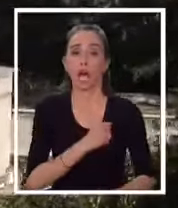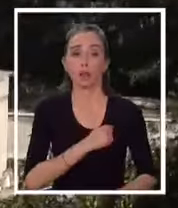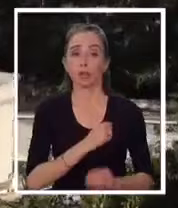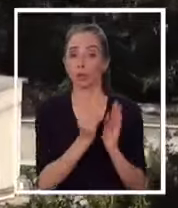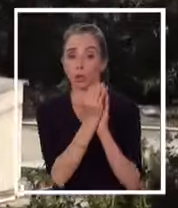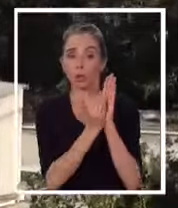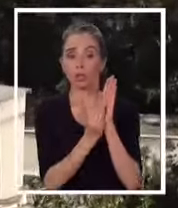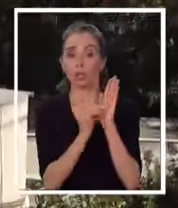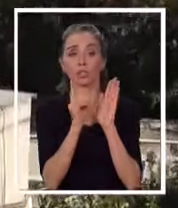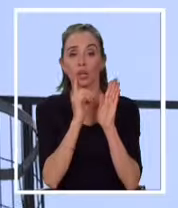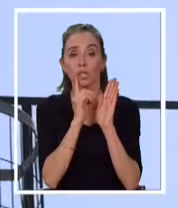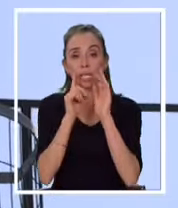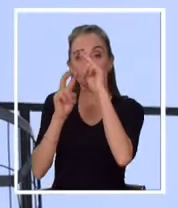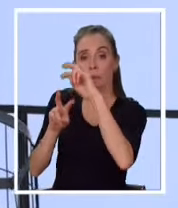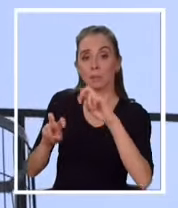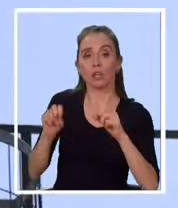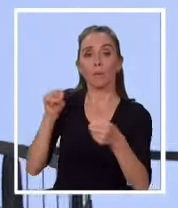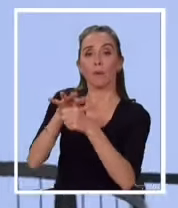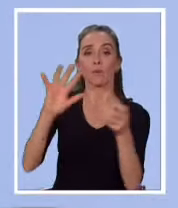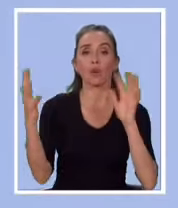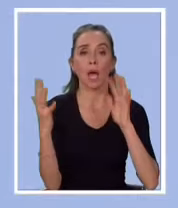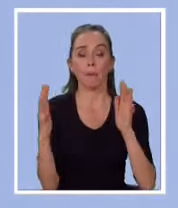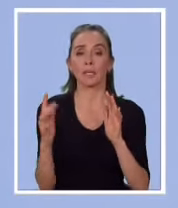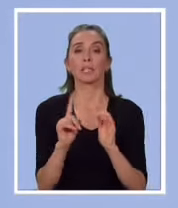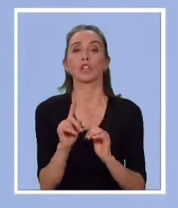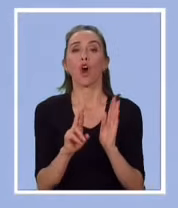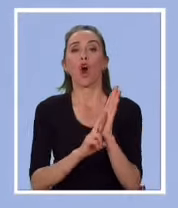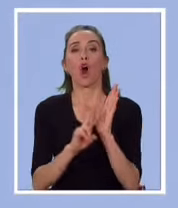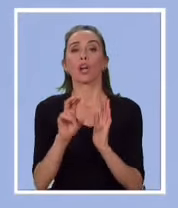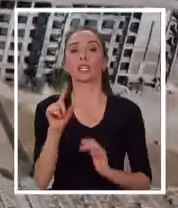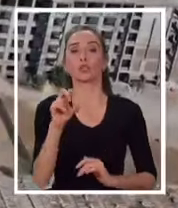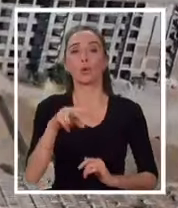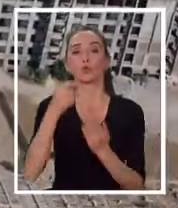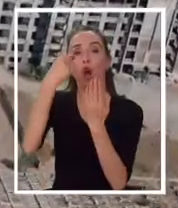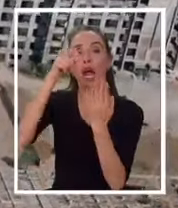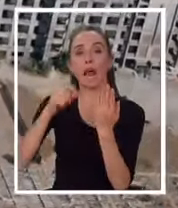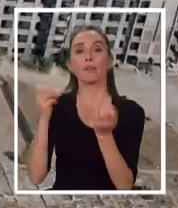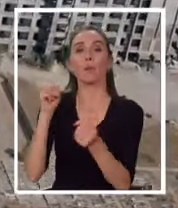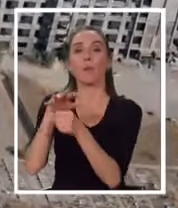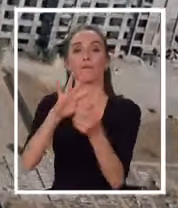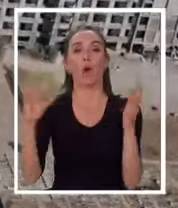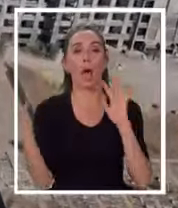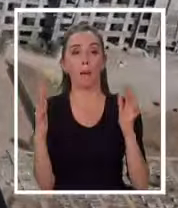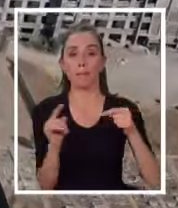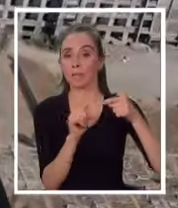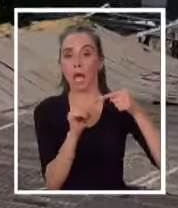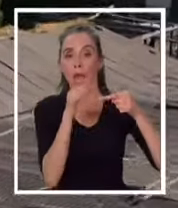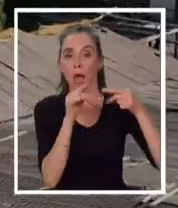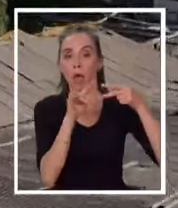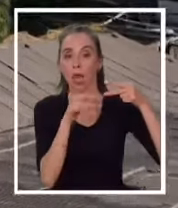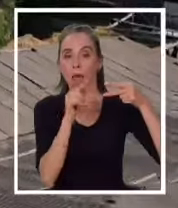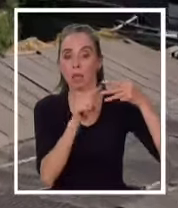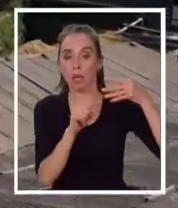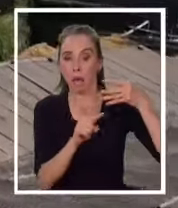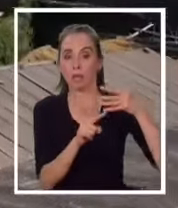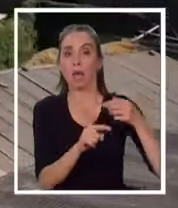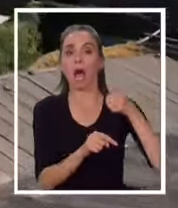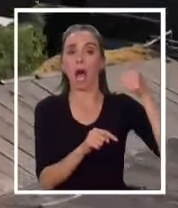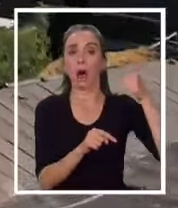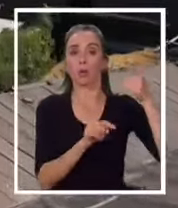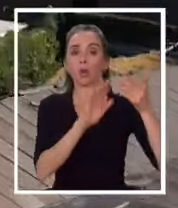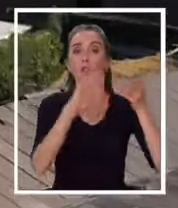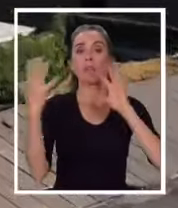registran declaración y estudio de impacto ambiental, tampoco resolución de calificación ambiental. Esto podría entenderse porque la autoridad ambiental